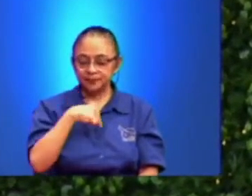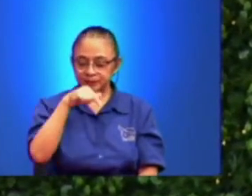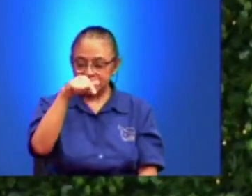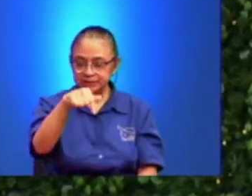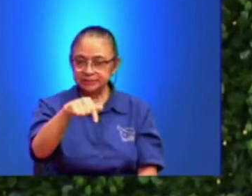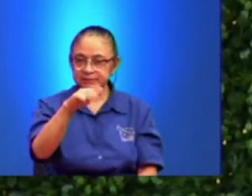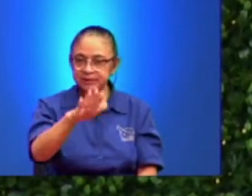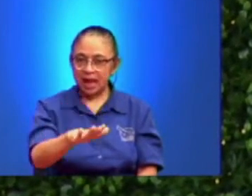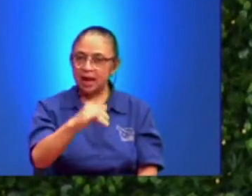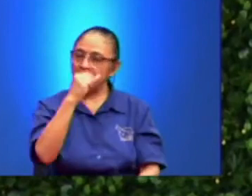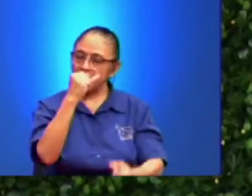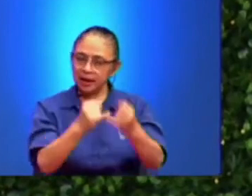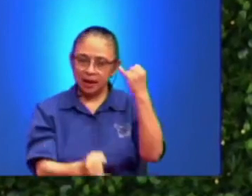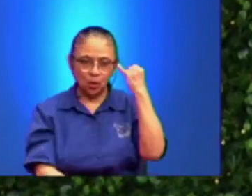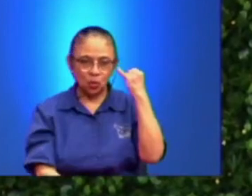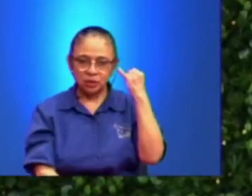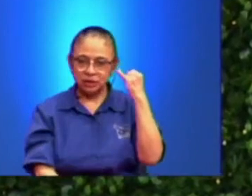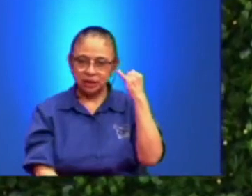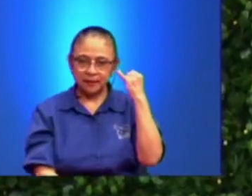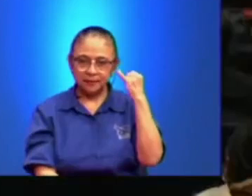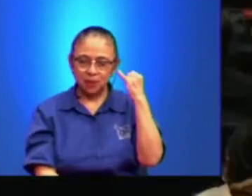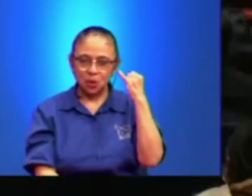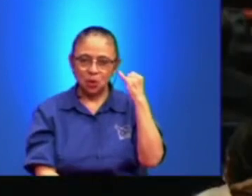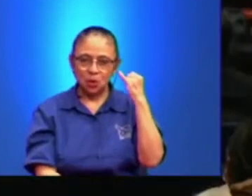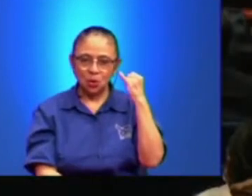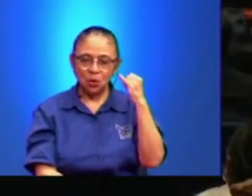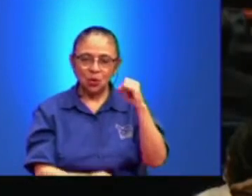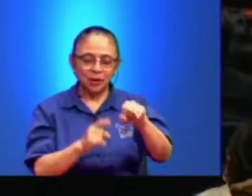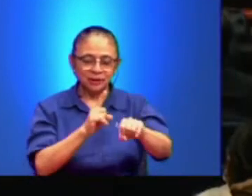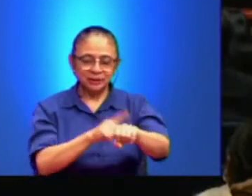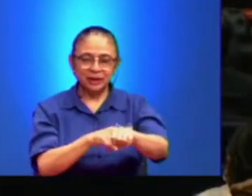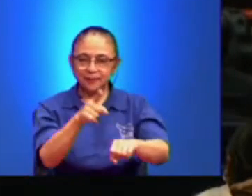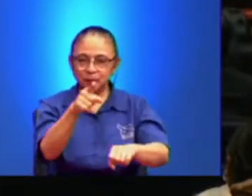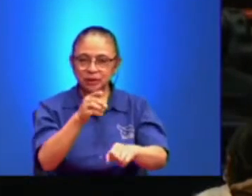la última faceta pero todavía no se ha graduado